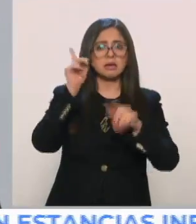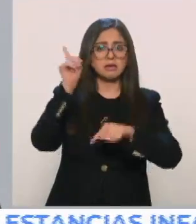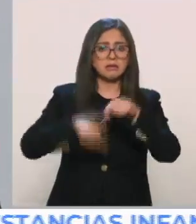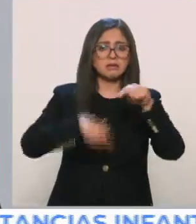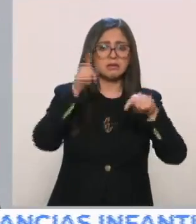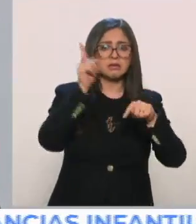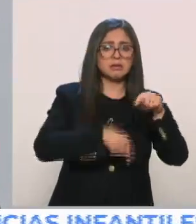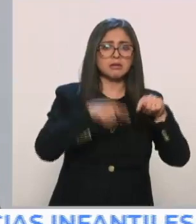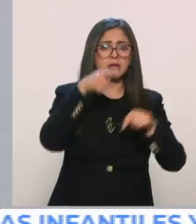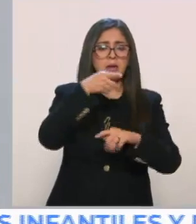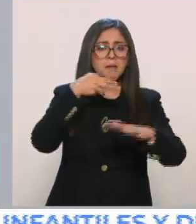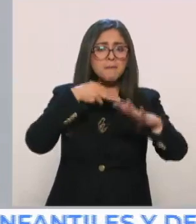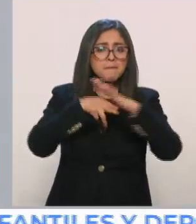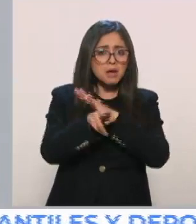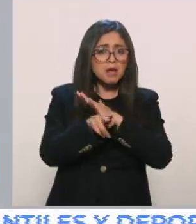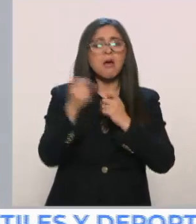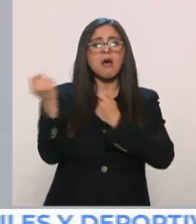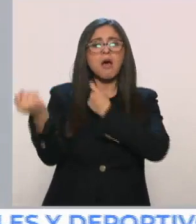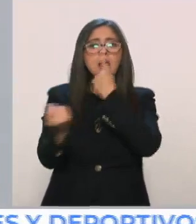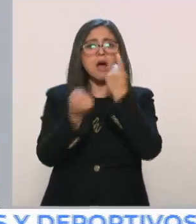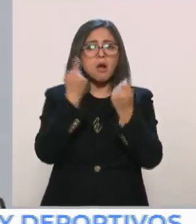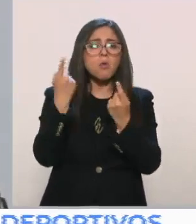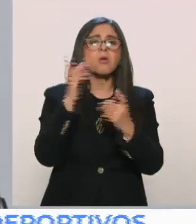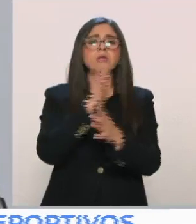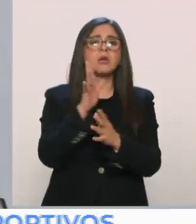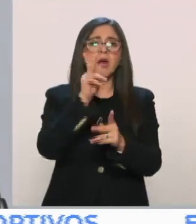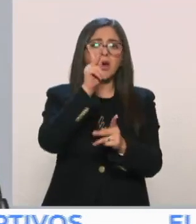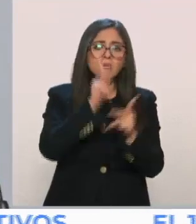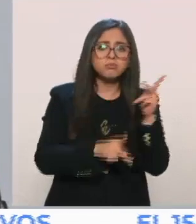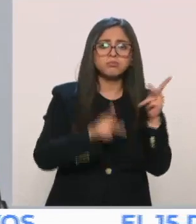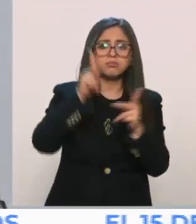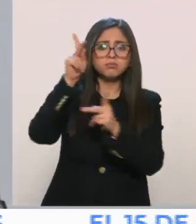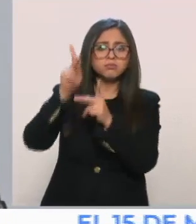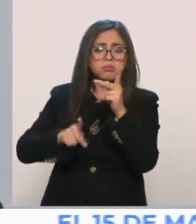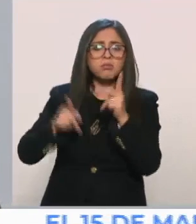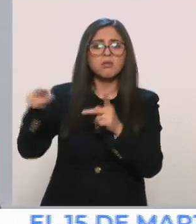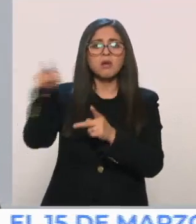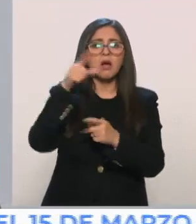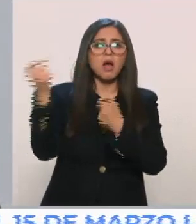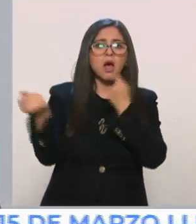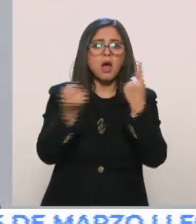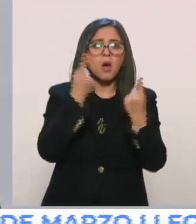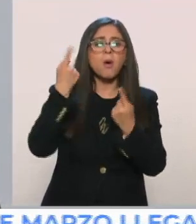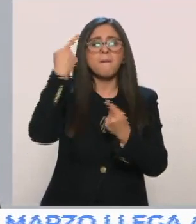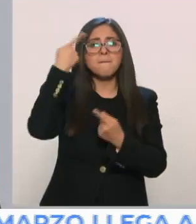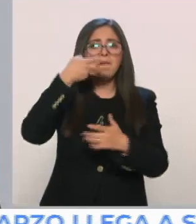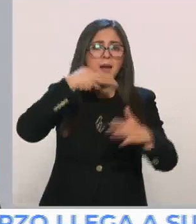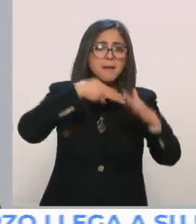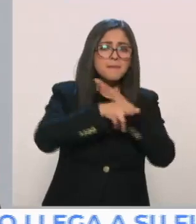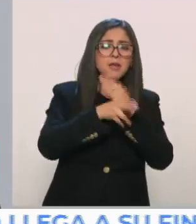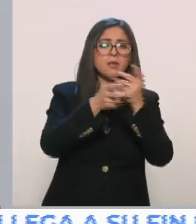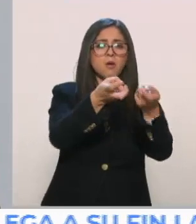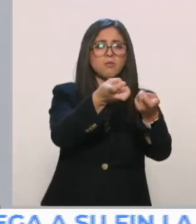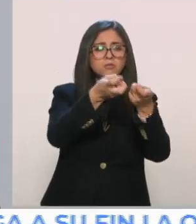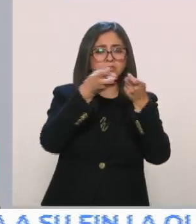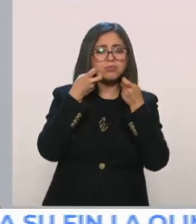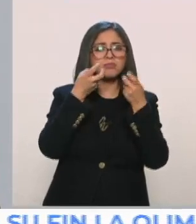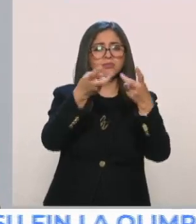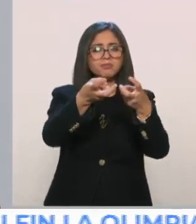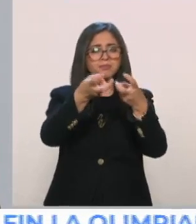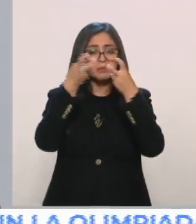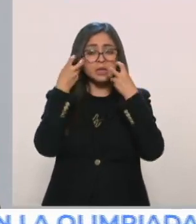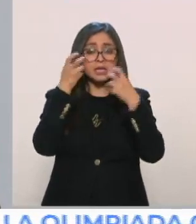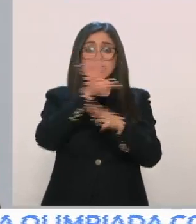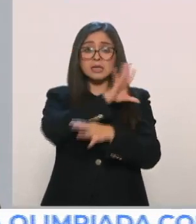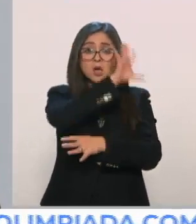algunos entiendo que están haciendo cortes de los propios vagones para poderlos retirar. Entonces, una vez que se